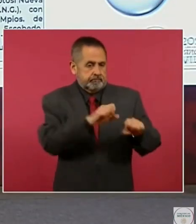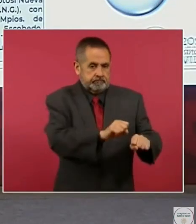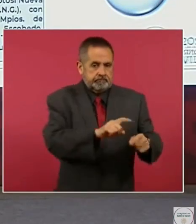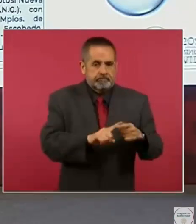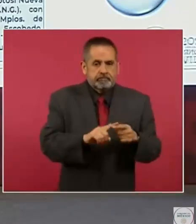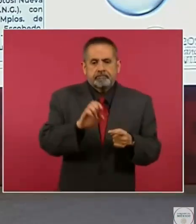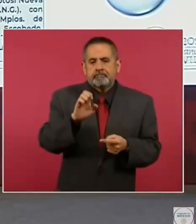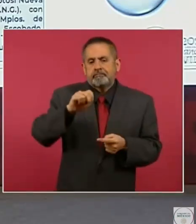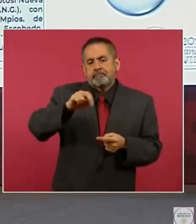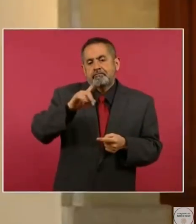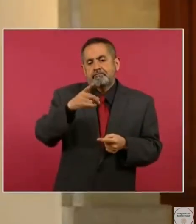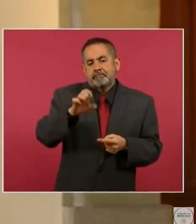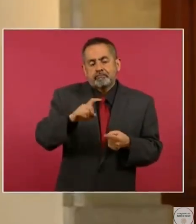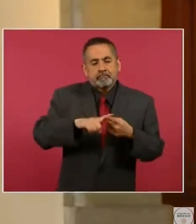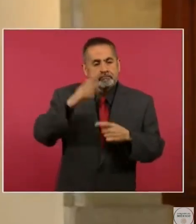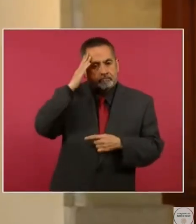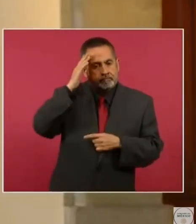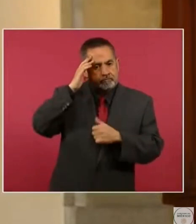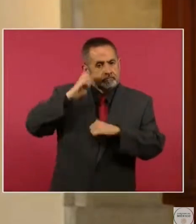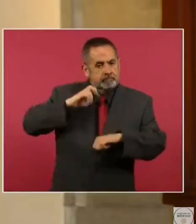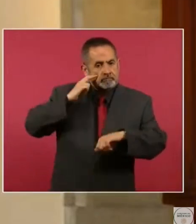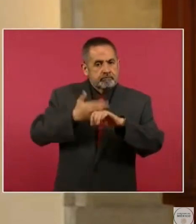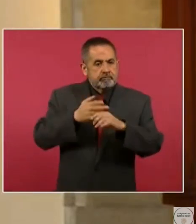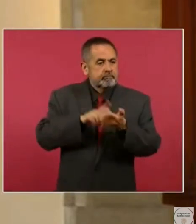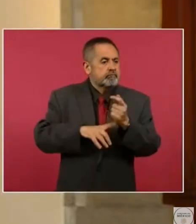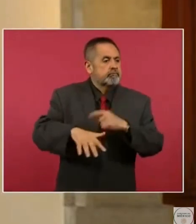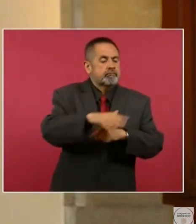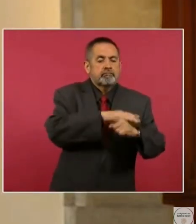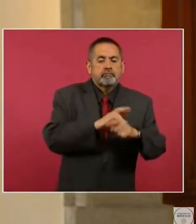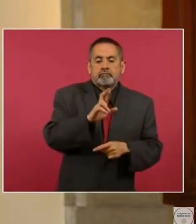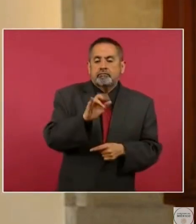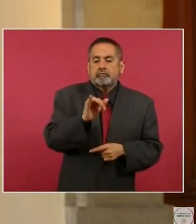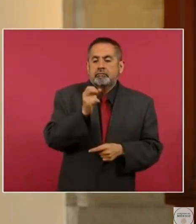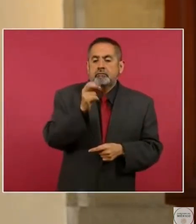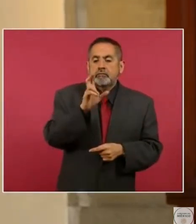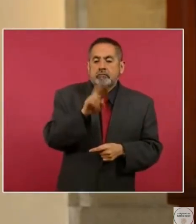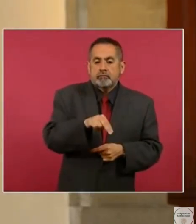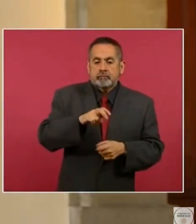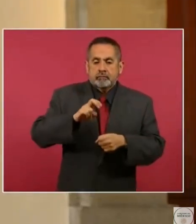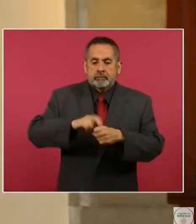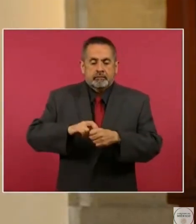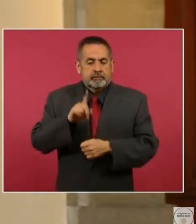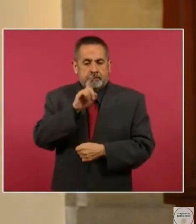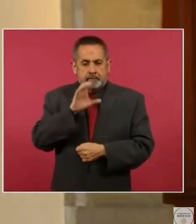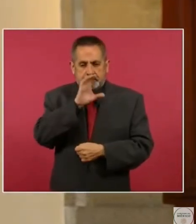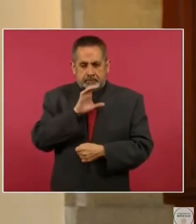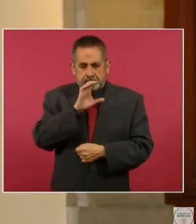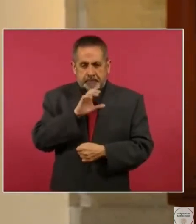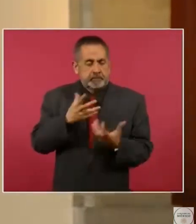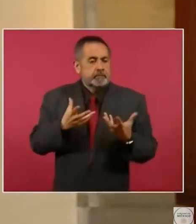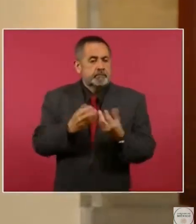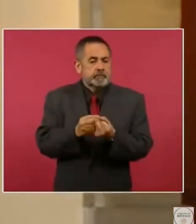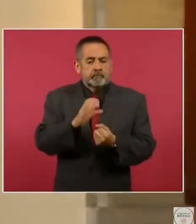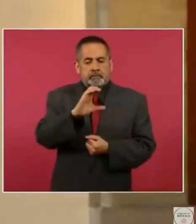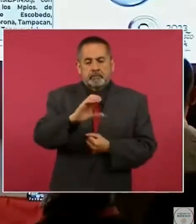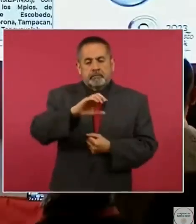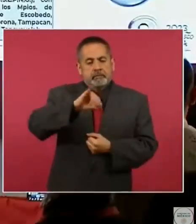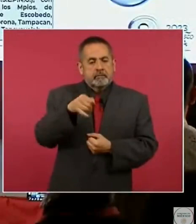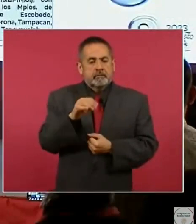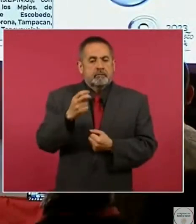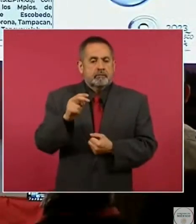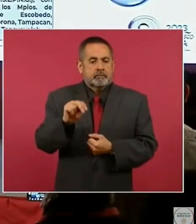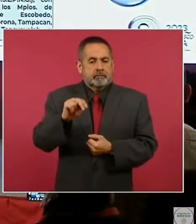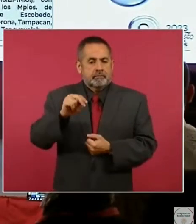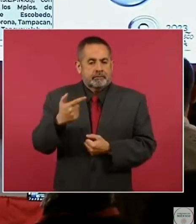N., que es generador de violencia en Rincón de Romos, Aguascalientes, pertenece al Cártel Jalisco Nueva